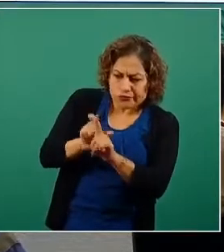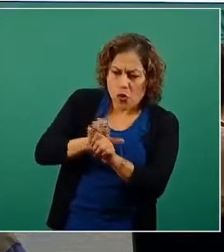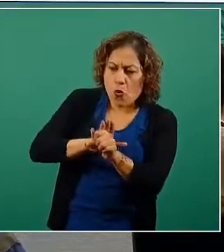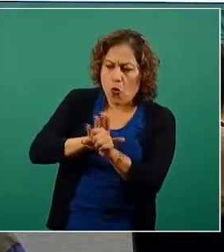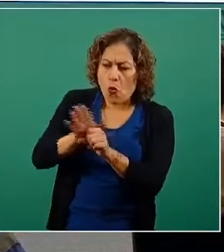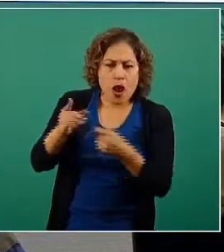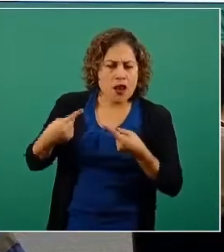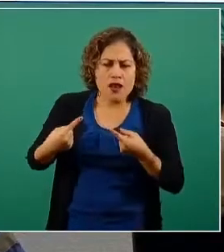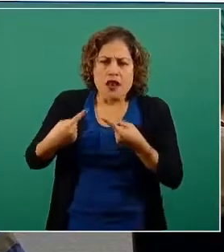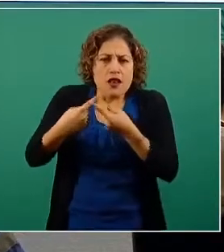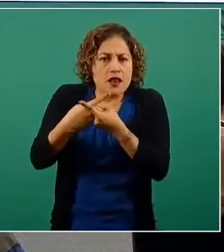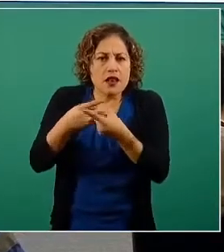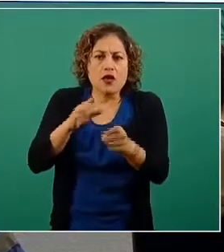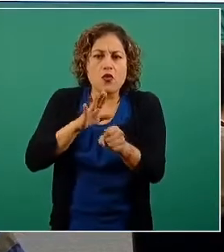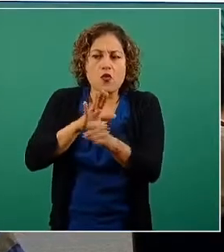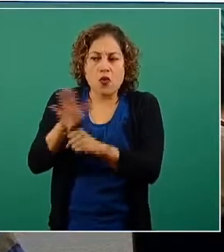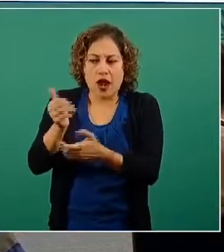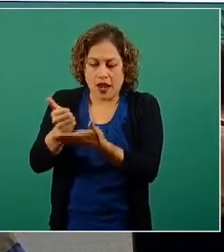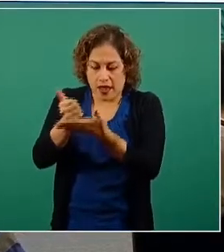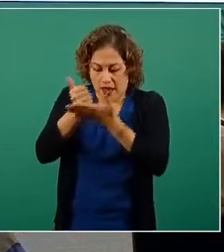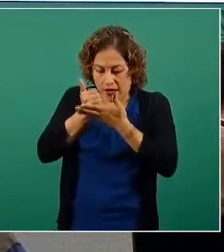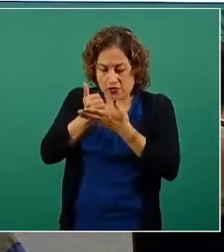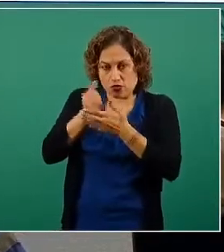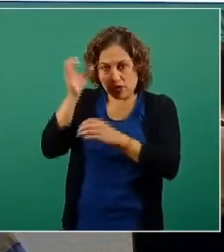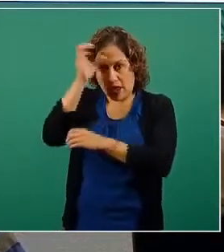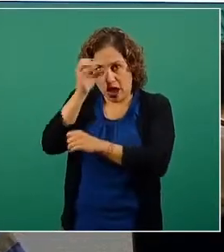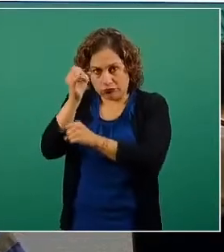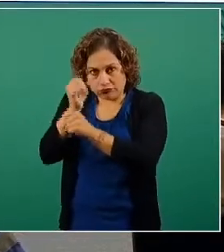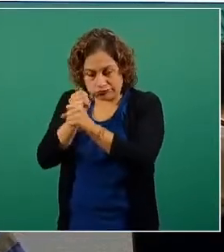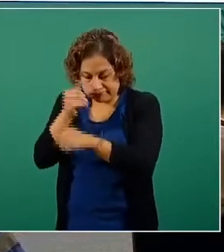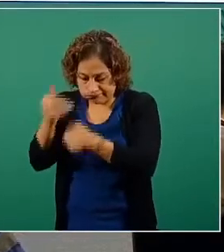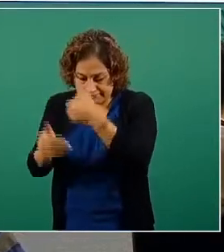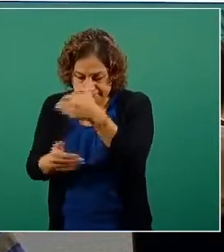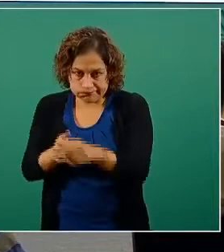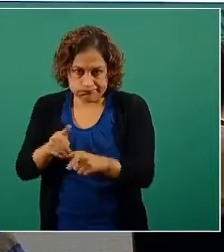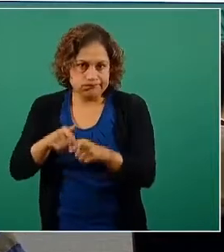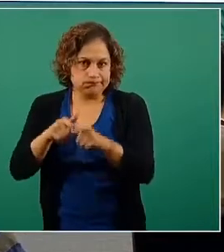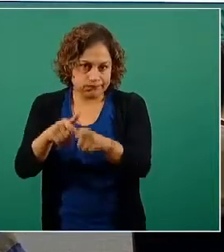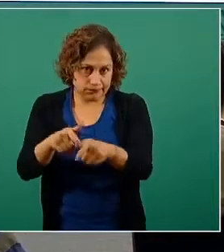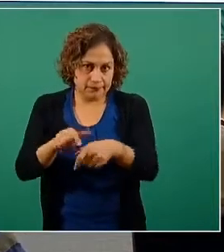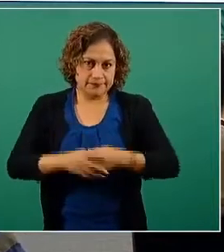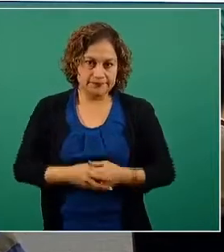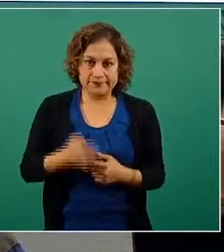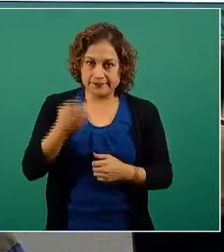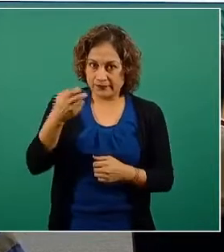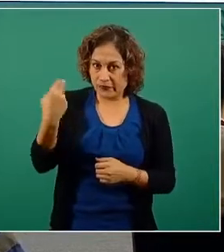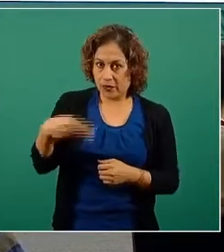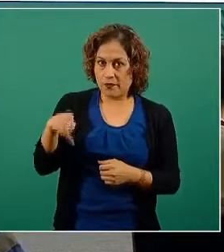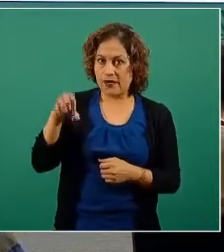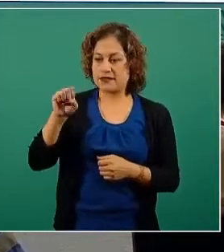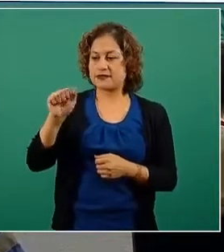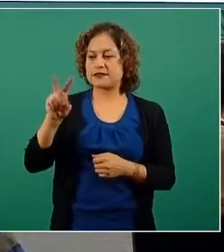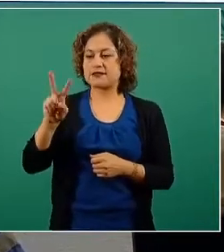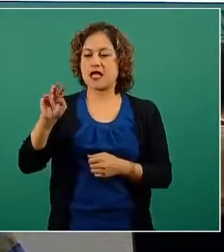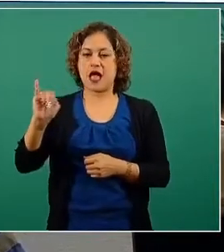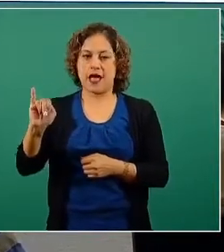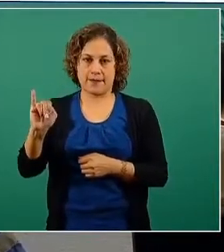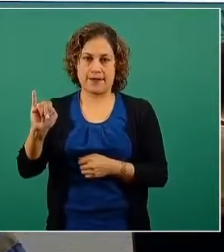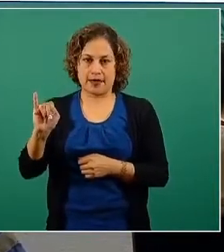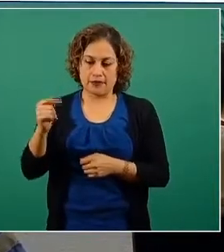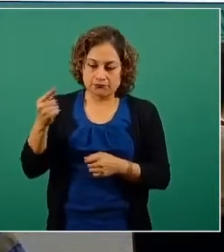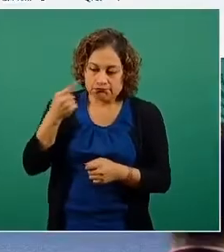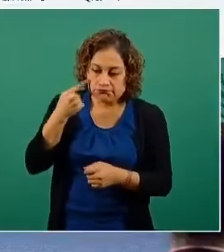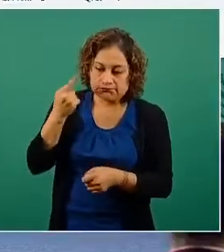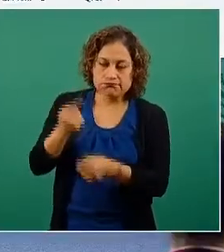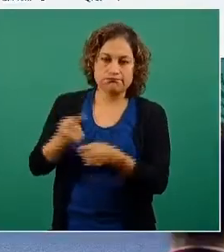como vuelvo a recalcar, pues son afortunadamente no graves. Observemos cómo hicimos una clasificación de estos